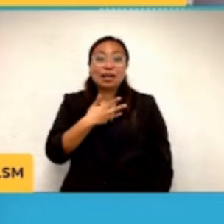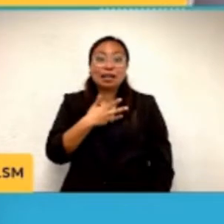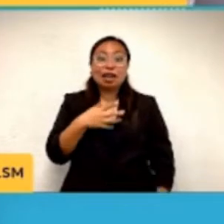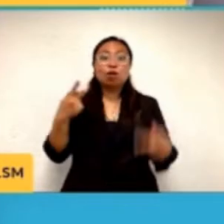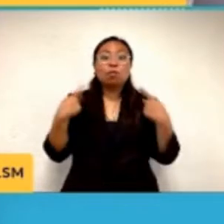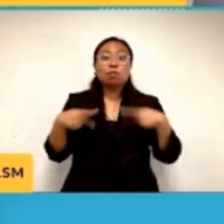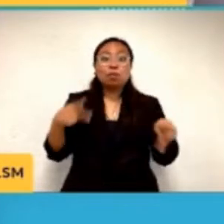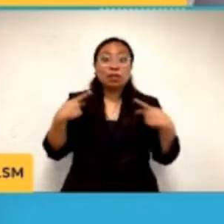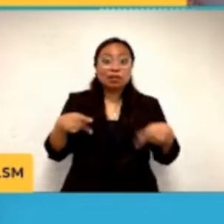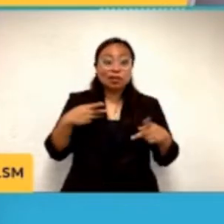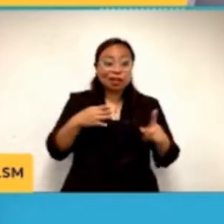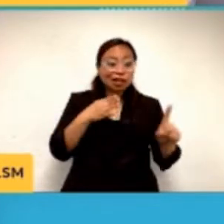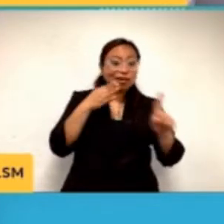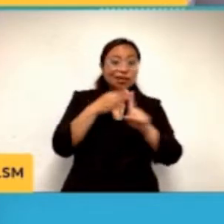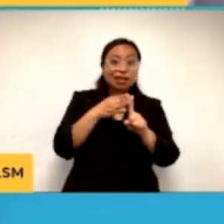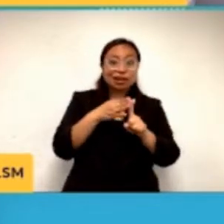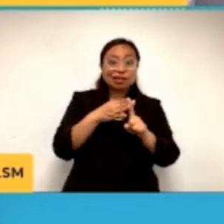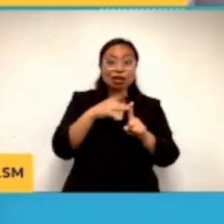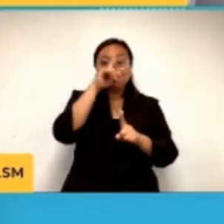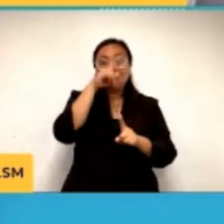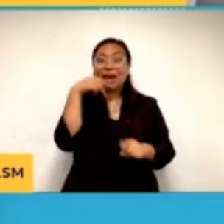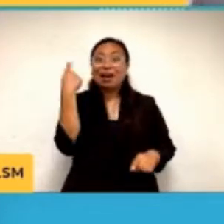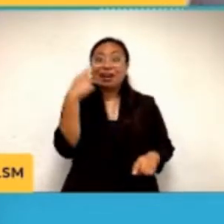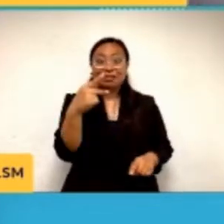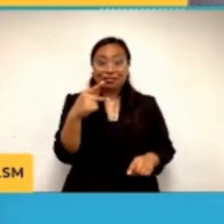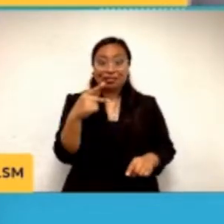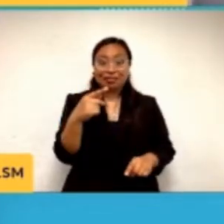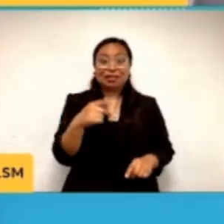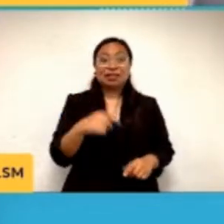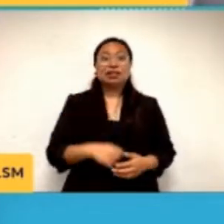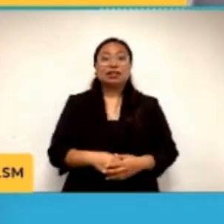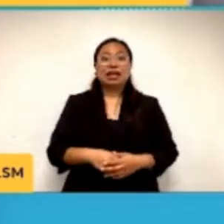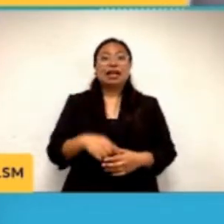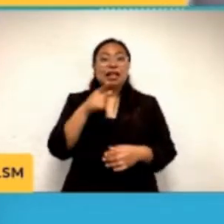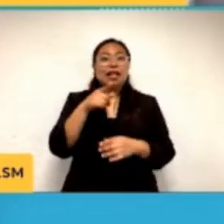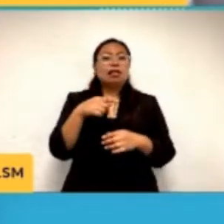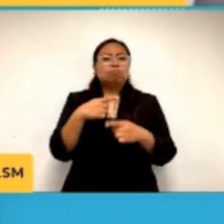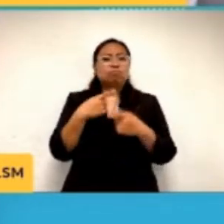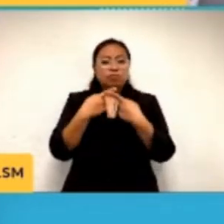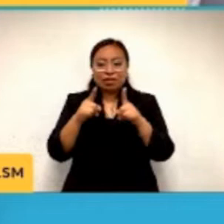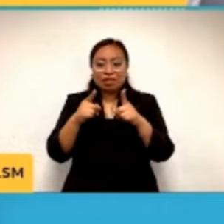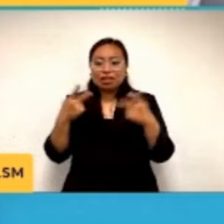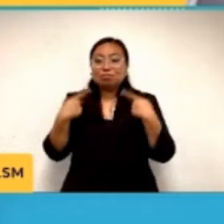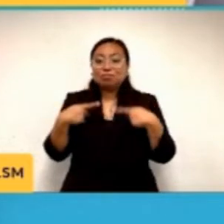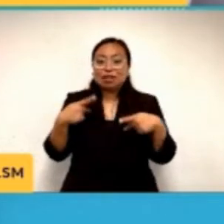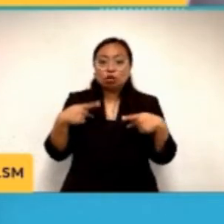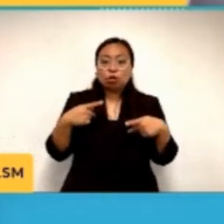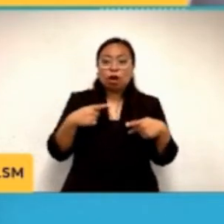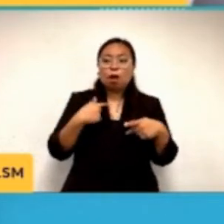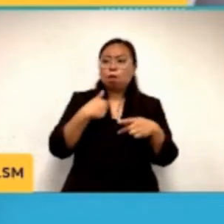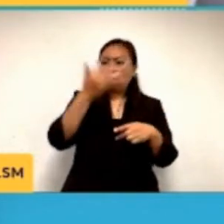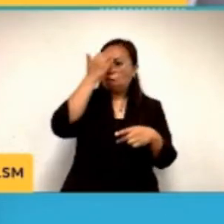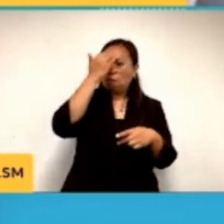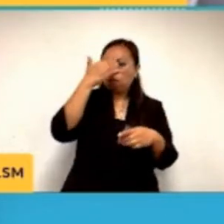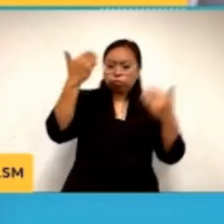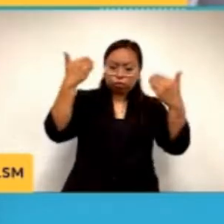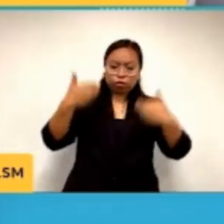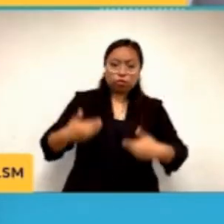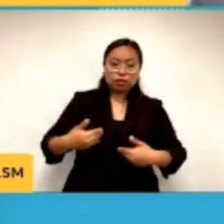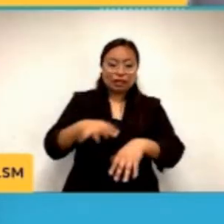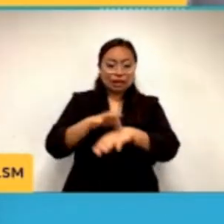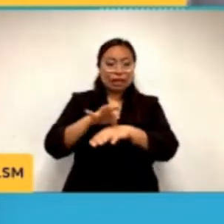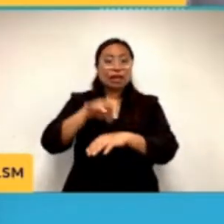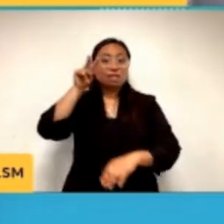personas clave para ti y para tu propósito. El capital social es tu reputación, es tu